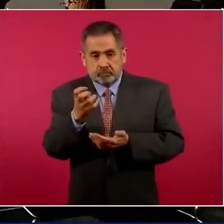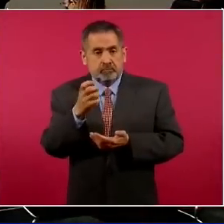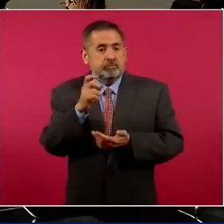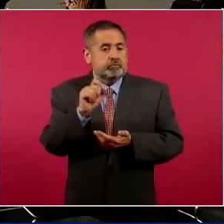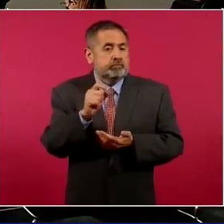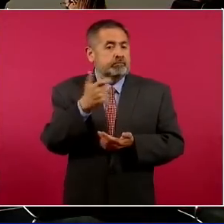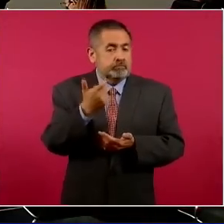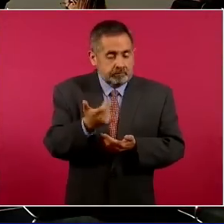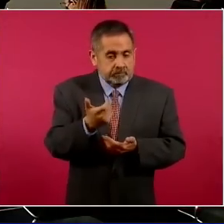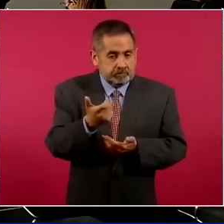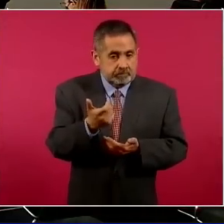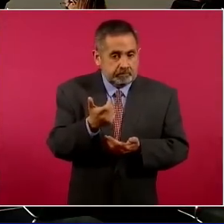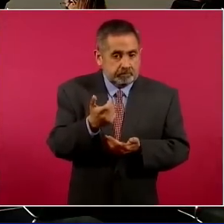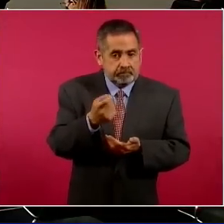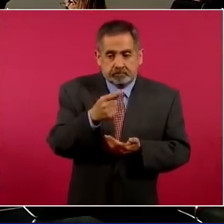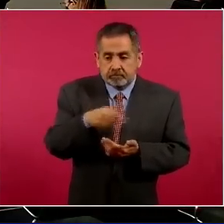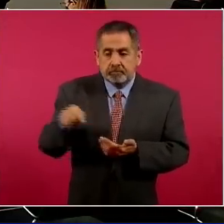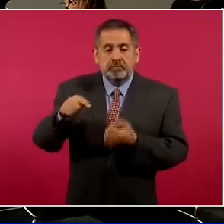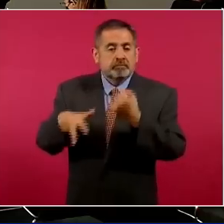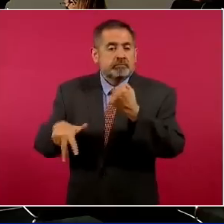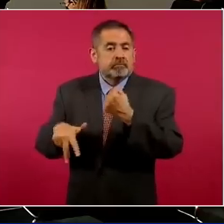12,420 pesos a